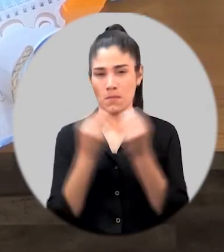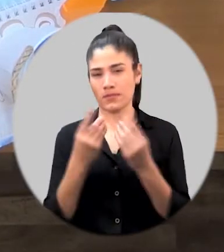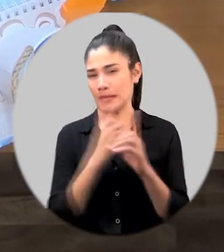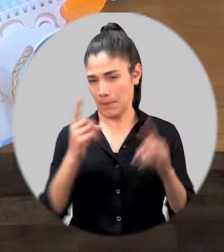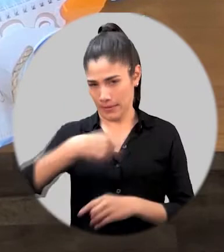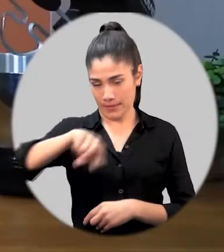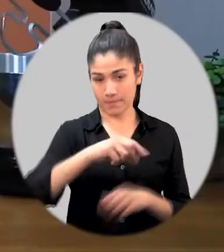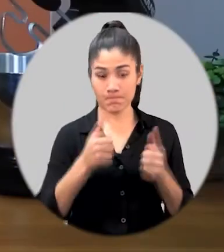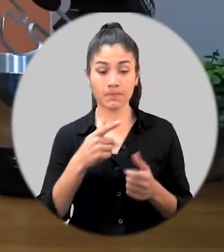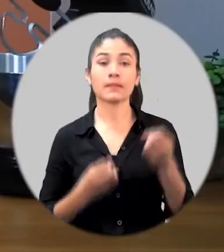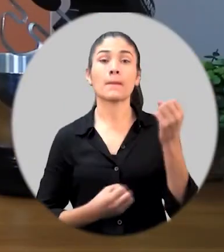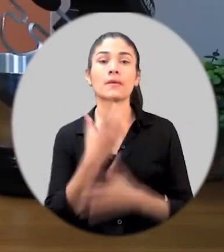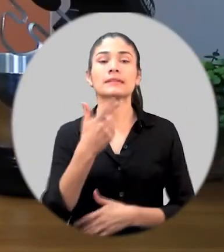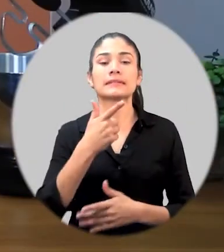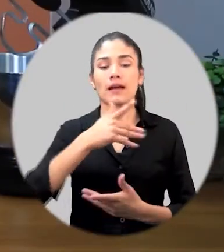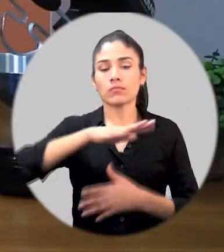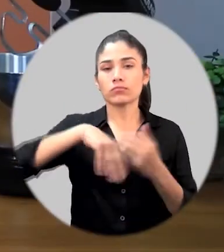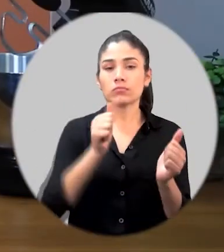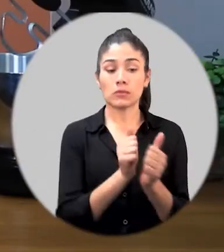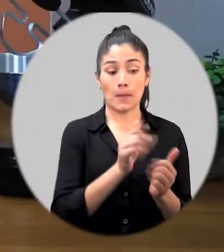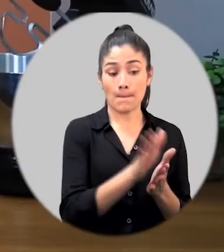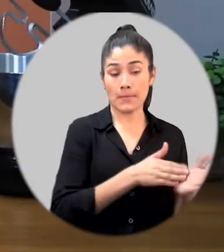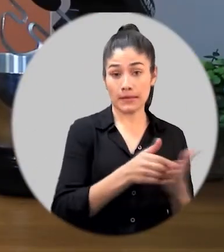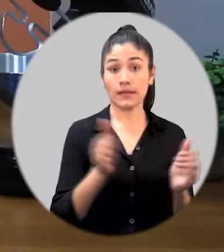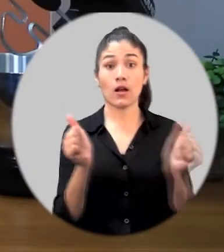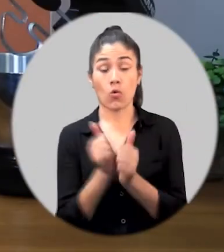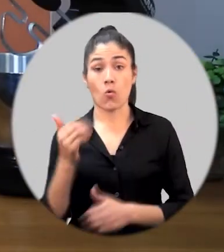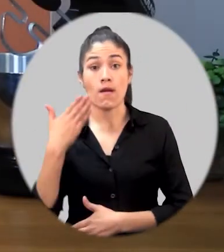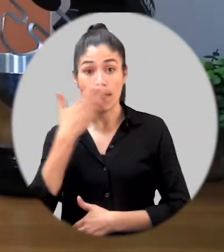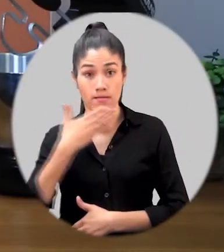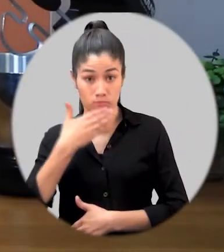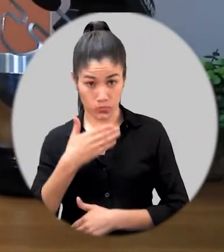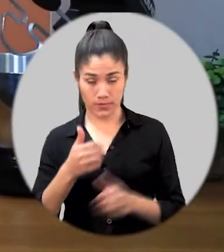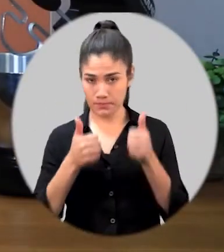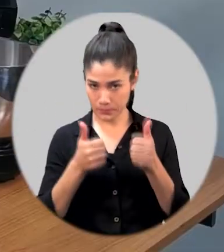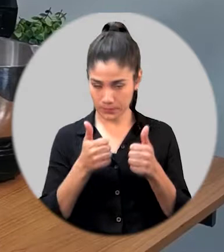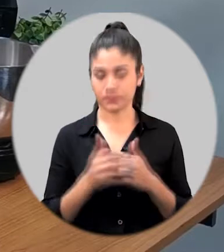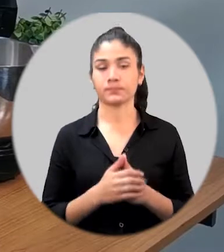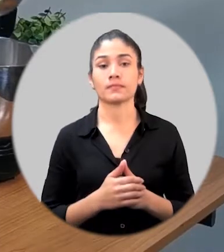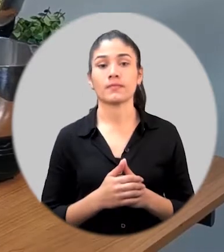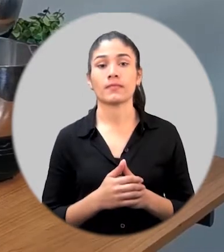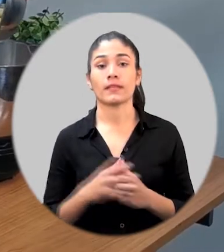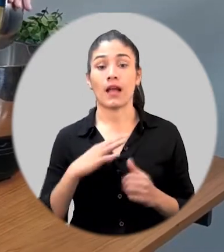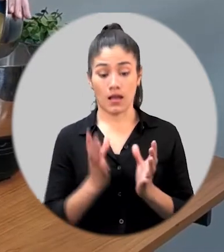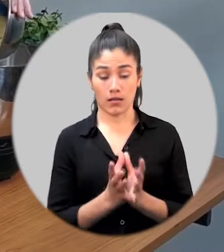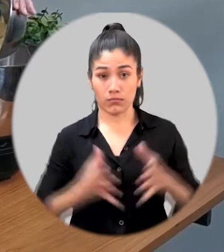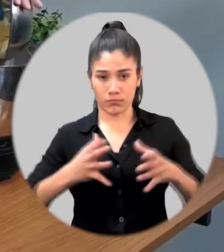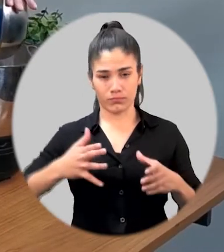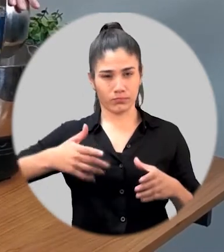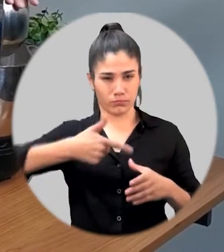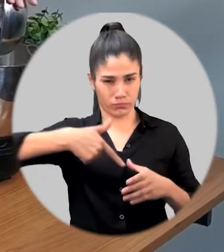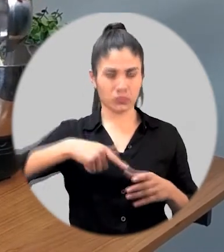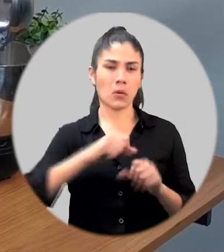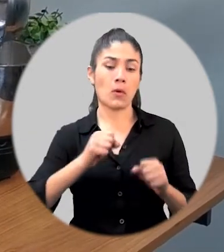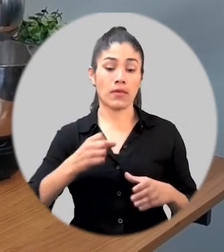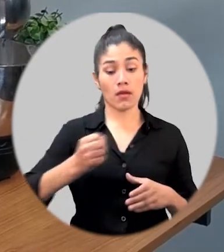El cremado es la emulsión que realiza la manteca con el azúcar. Entonces colocamos en nuestra batidora. Puede